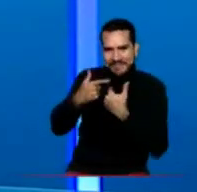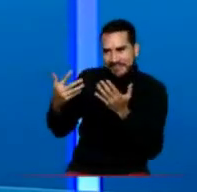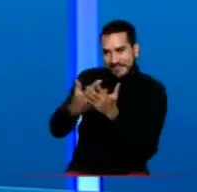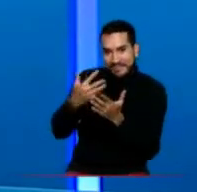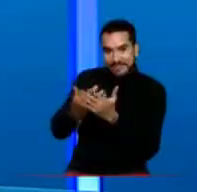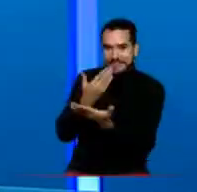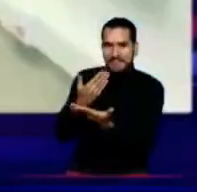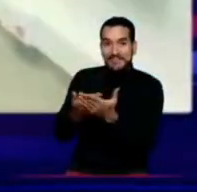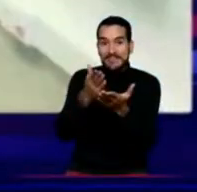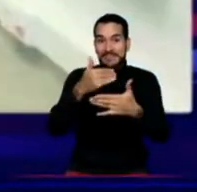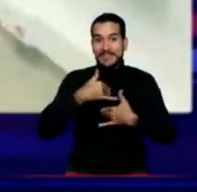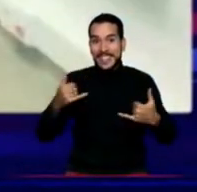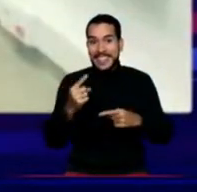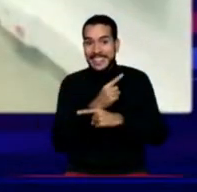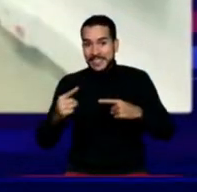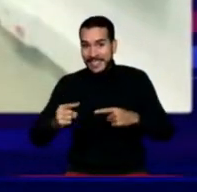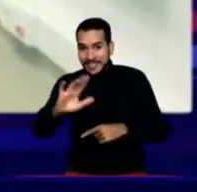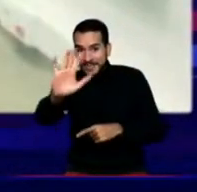inicio de semana.